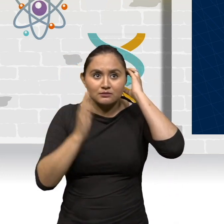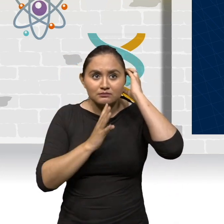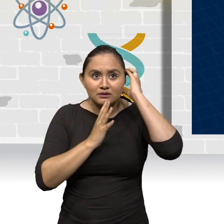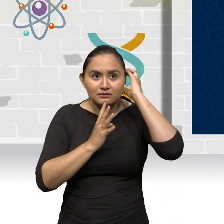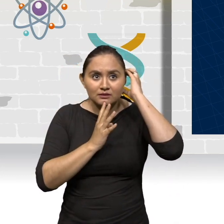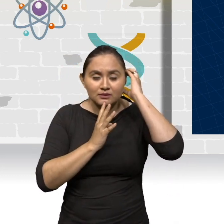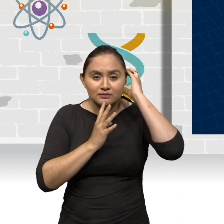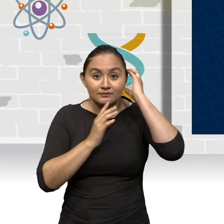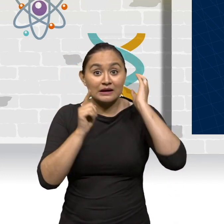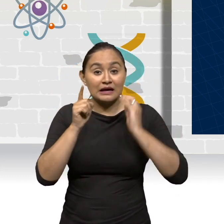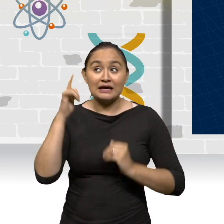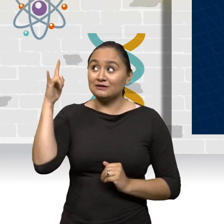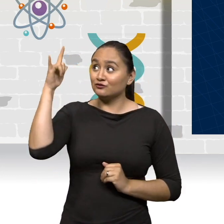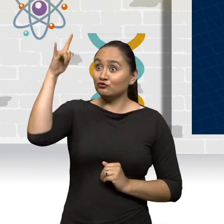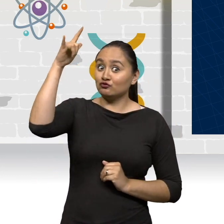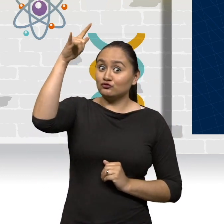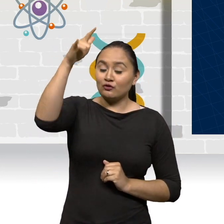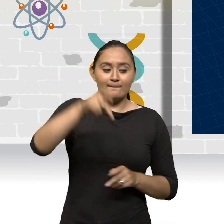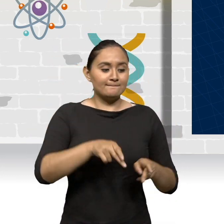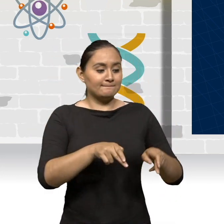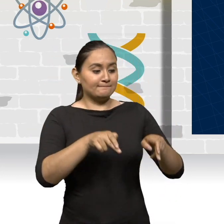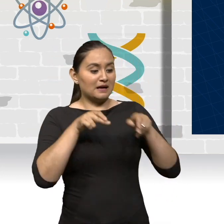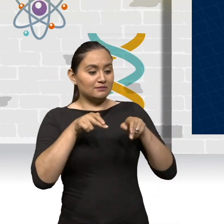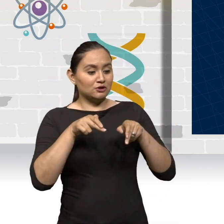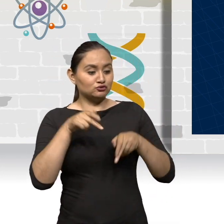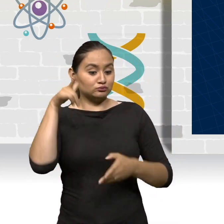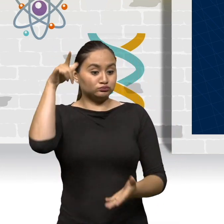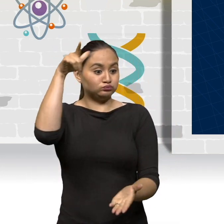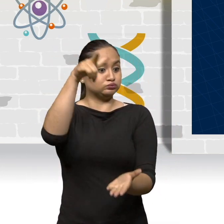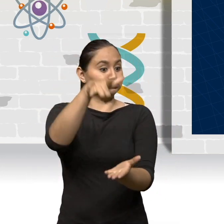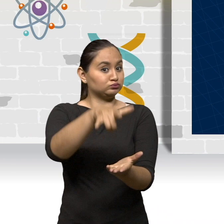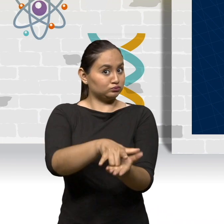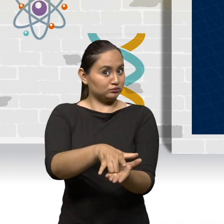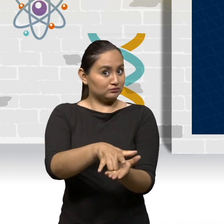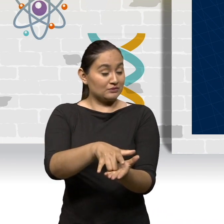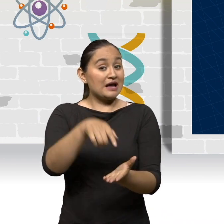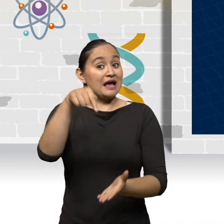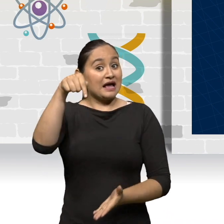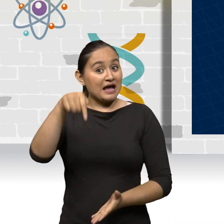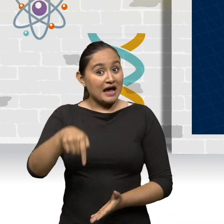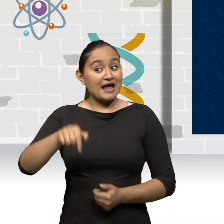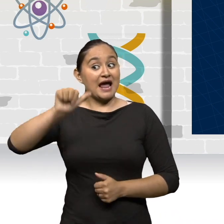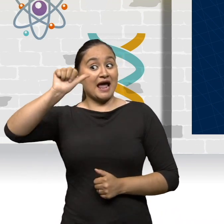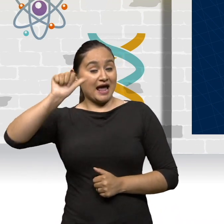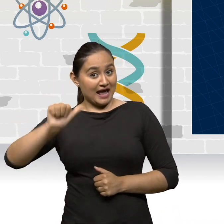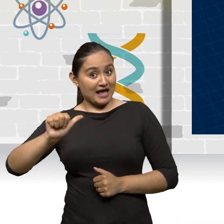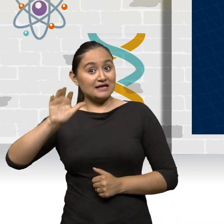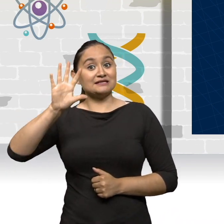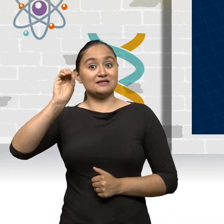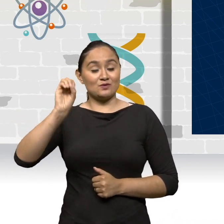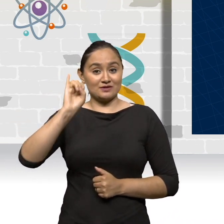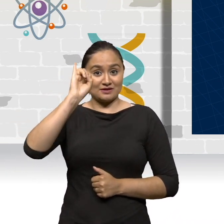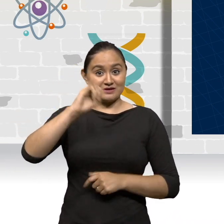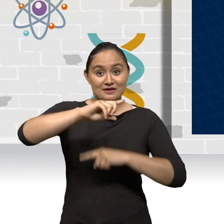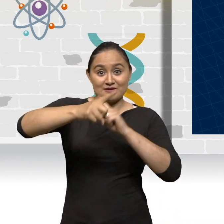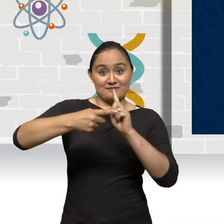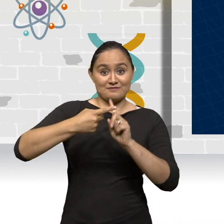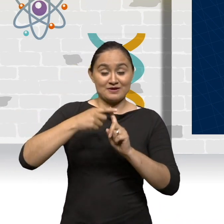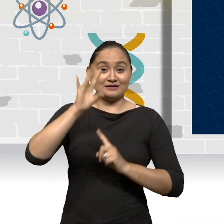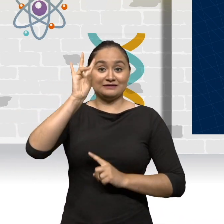del aeropuerto y una avioneta pide permiso para aterrizar. Cuando ésta está en la posición A, 50i